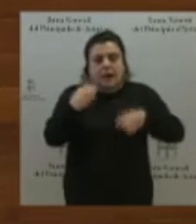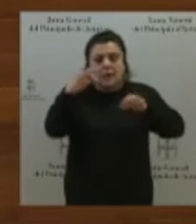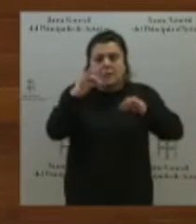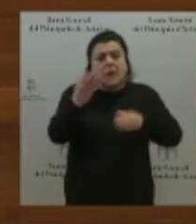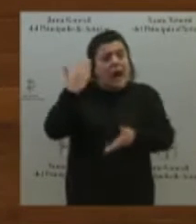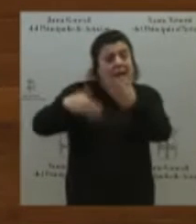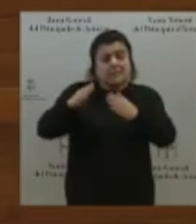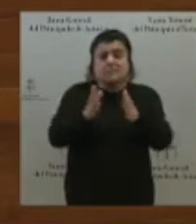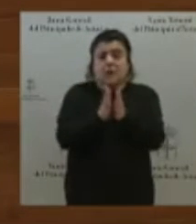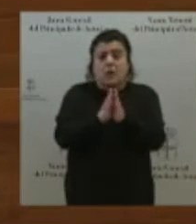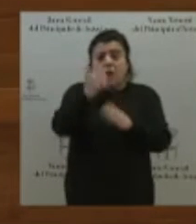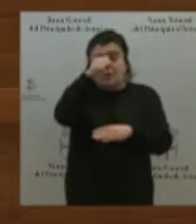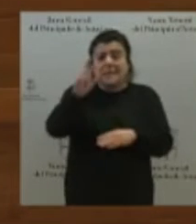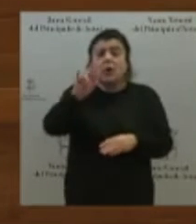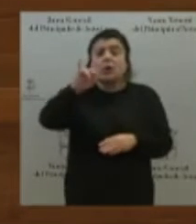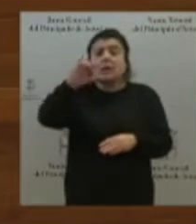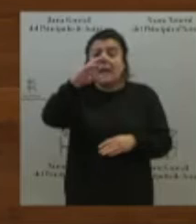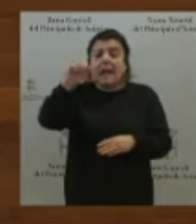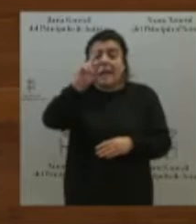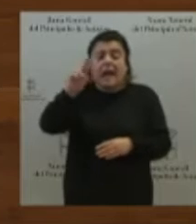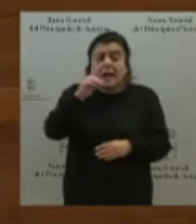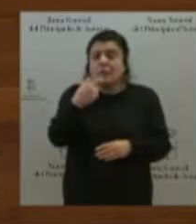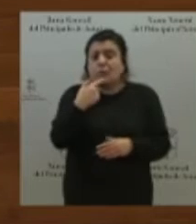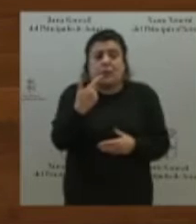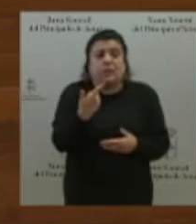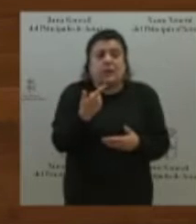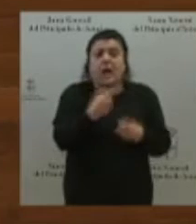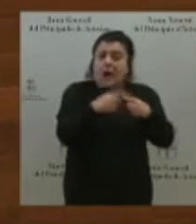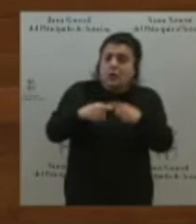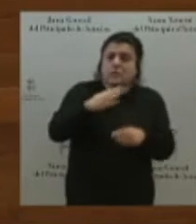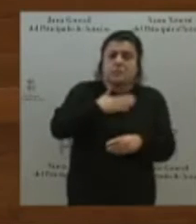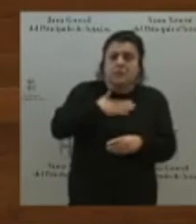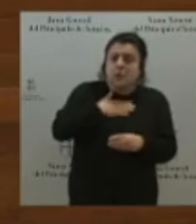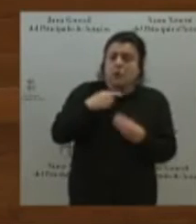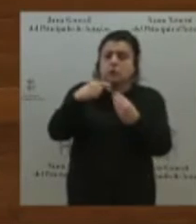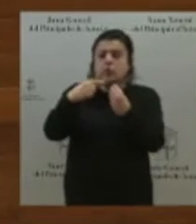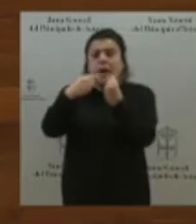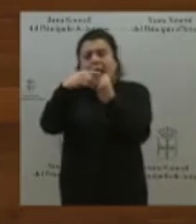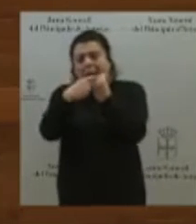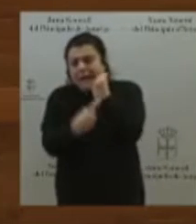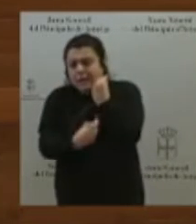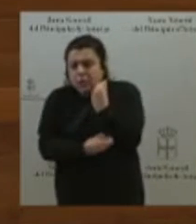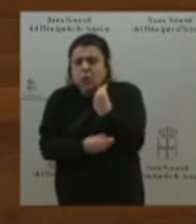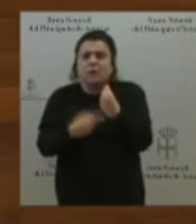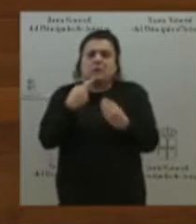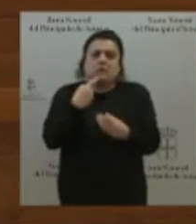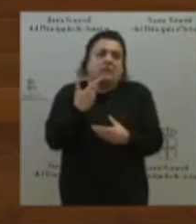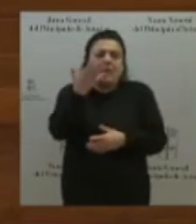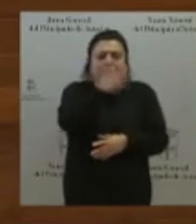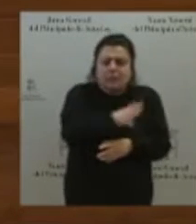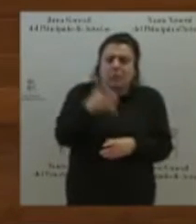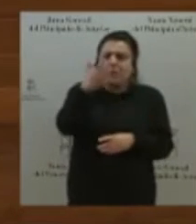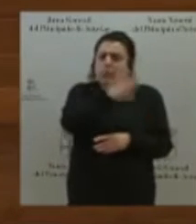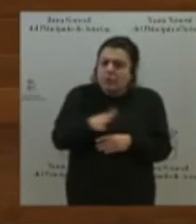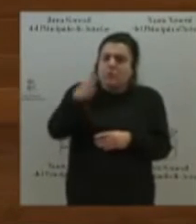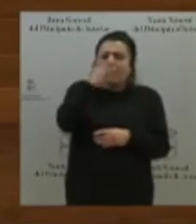bienes patrimoniales y arqueológicos de la cultura asturiana que veníamos denunciando permanentemente y que se vienen denunciando durante años y que caen en el